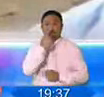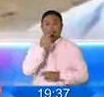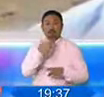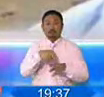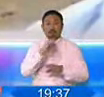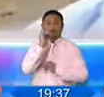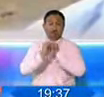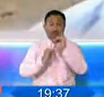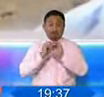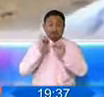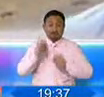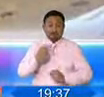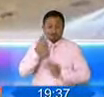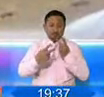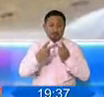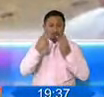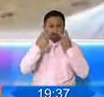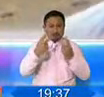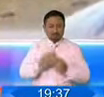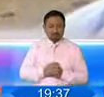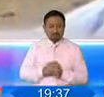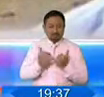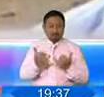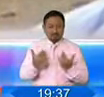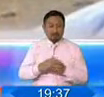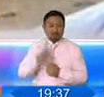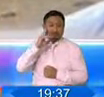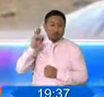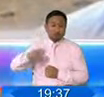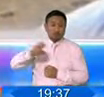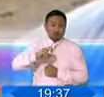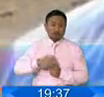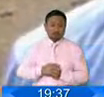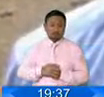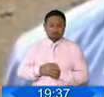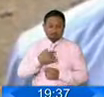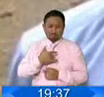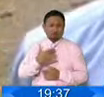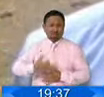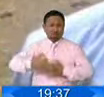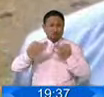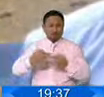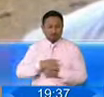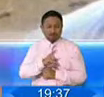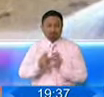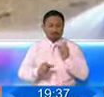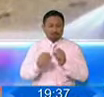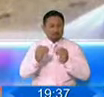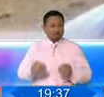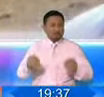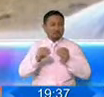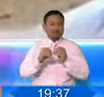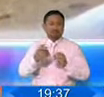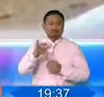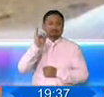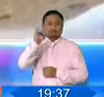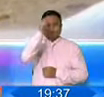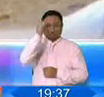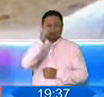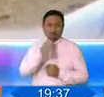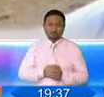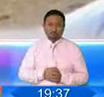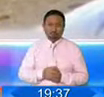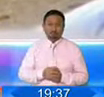nacional e internacional. Y prueba de ello es que ya vemos la presencia de turistas acá y estamos convencidos que esta afluencia va a ser mayoritaria el fin de semana. Así